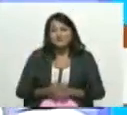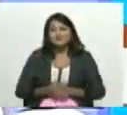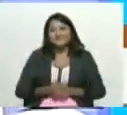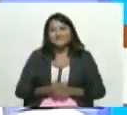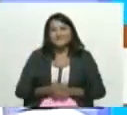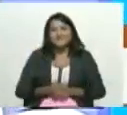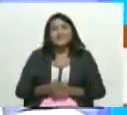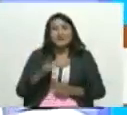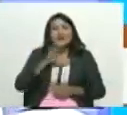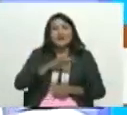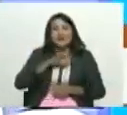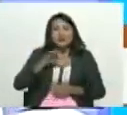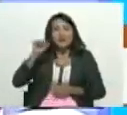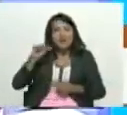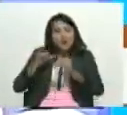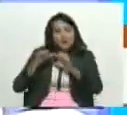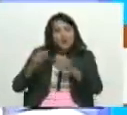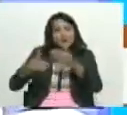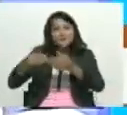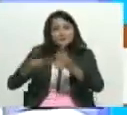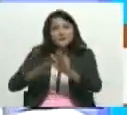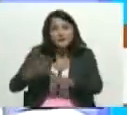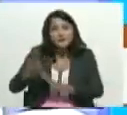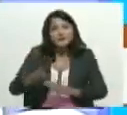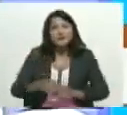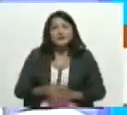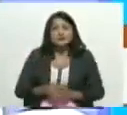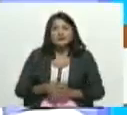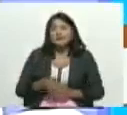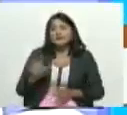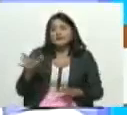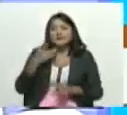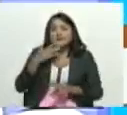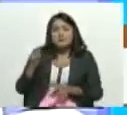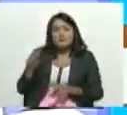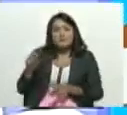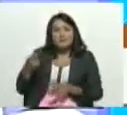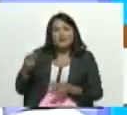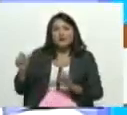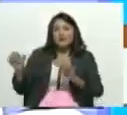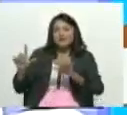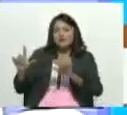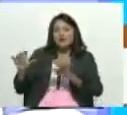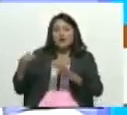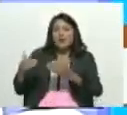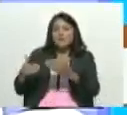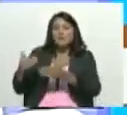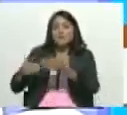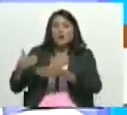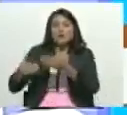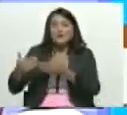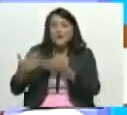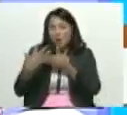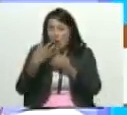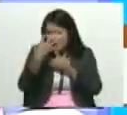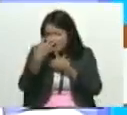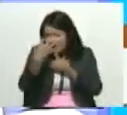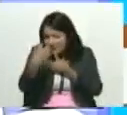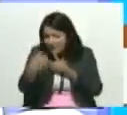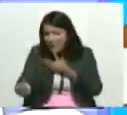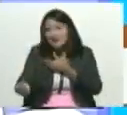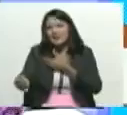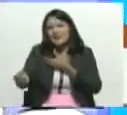avance hacia adelante cualquier medio radical progresista tiene que tener en su núcleo este entendimiento tiene que entender